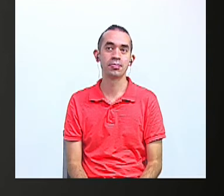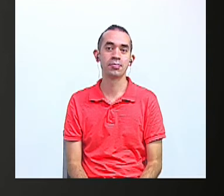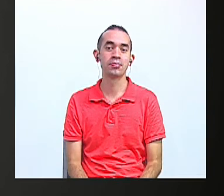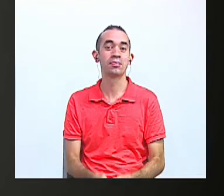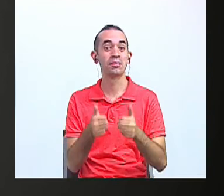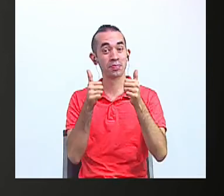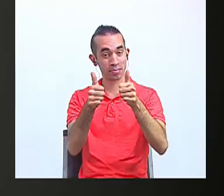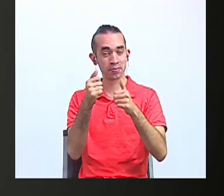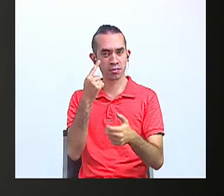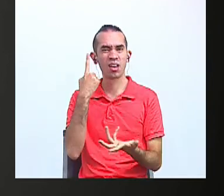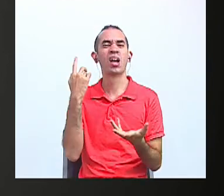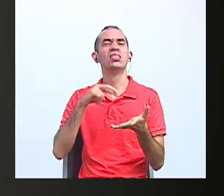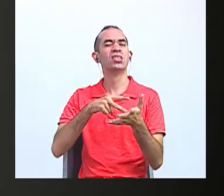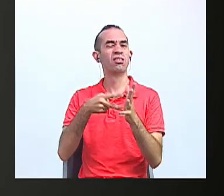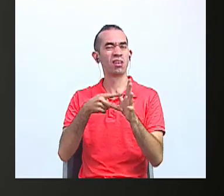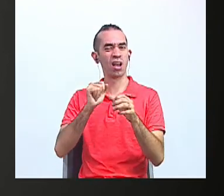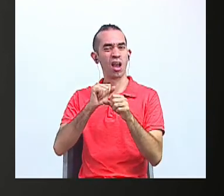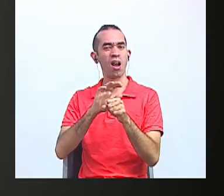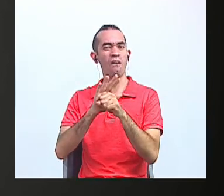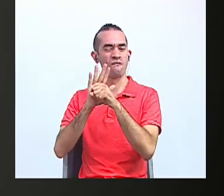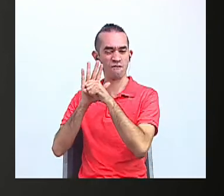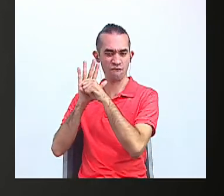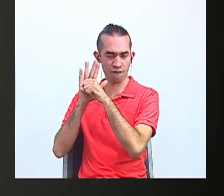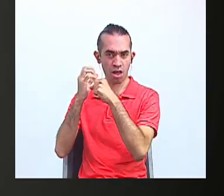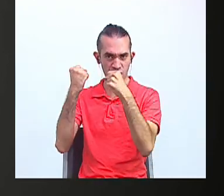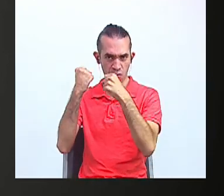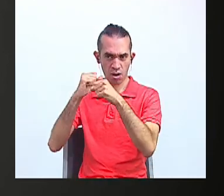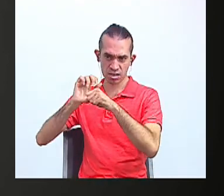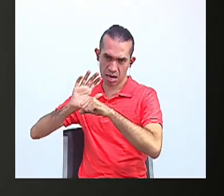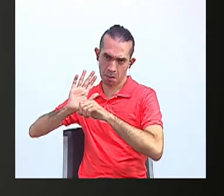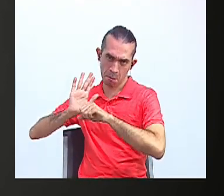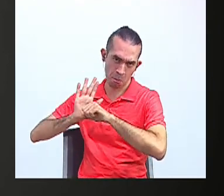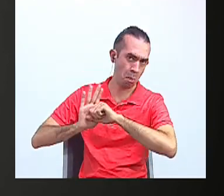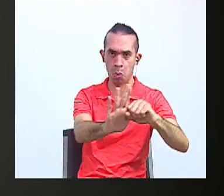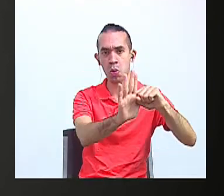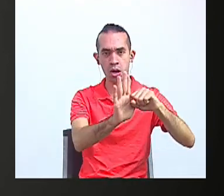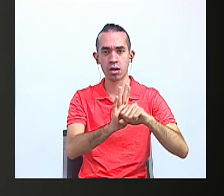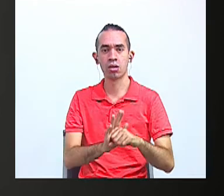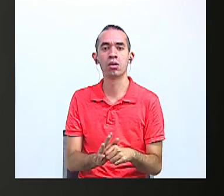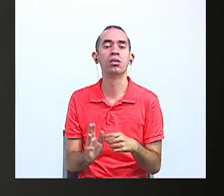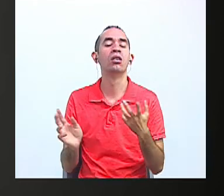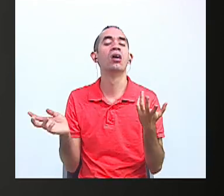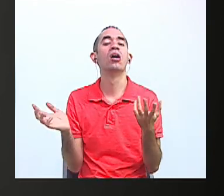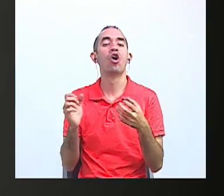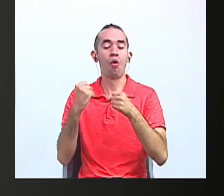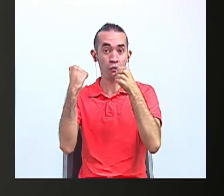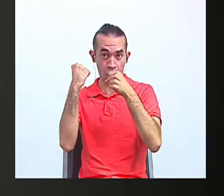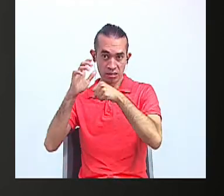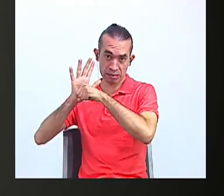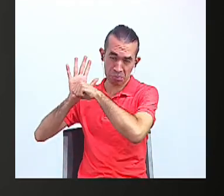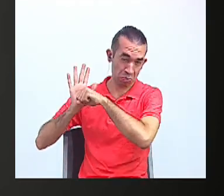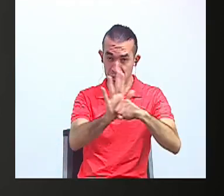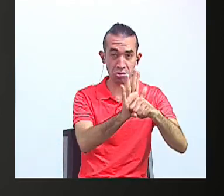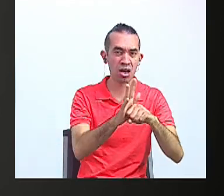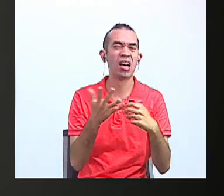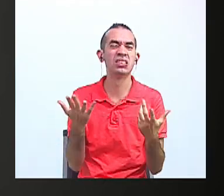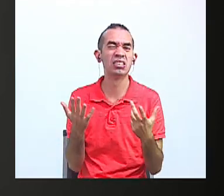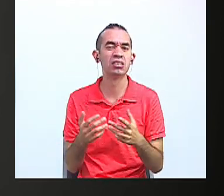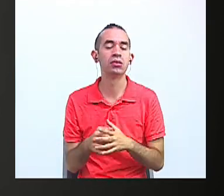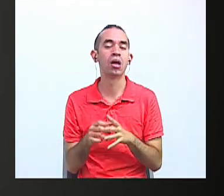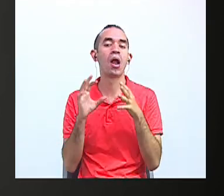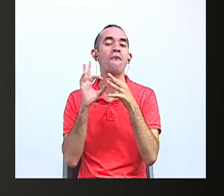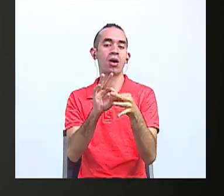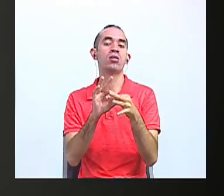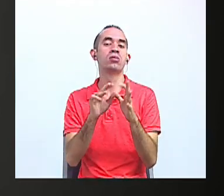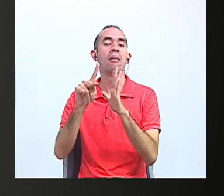Muy bien, fuerza de empuje. Ya en la clase anterior habíamos estado trabajando sobre la fuerza de empuje, que está relacionada